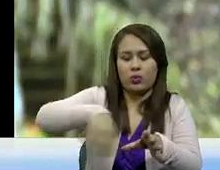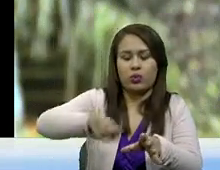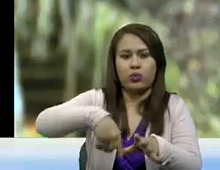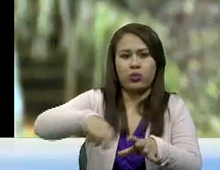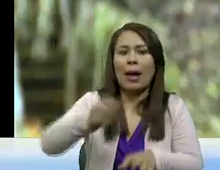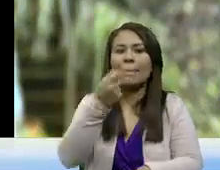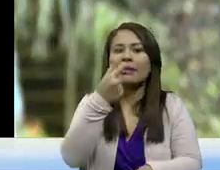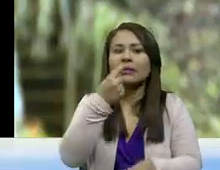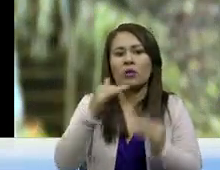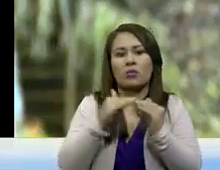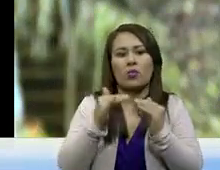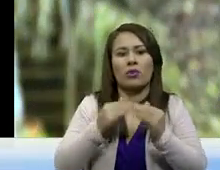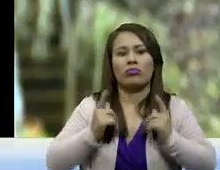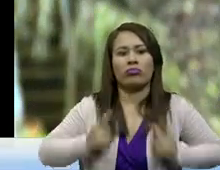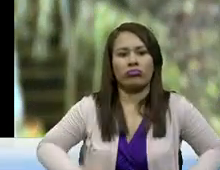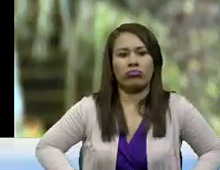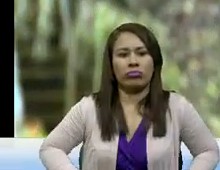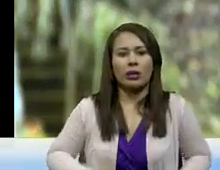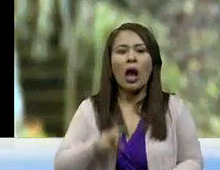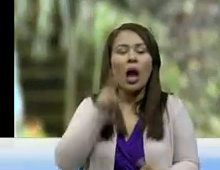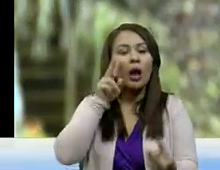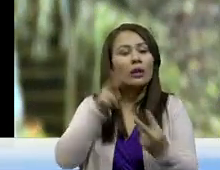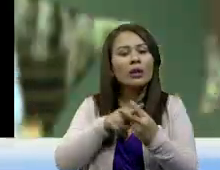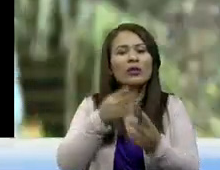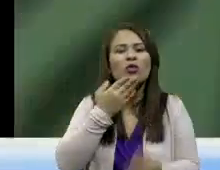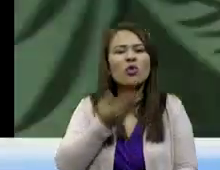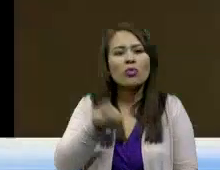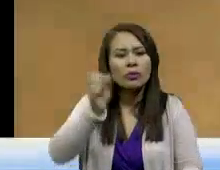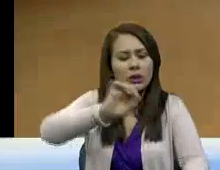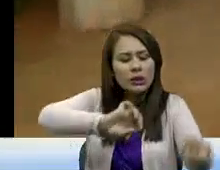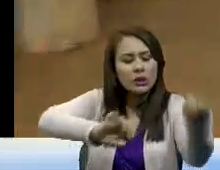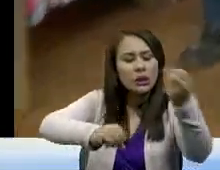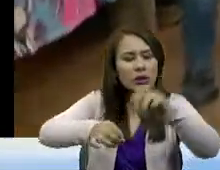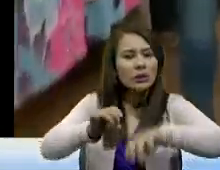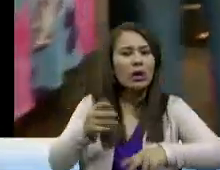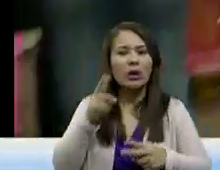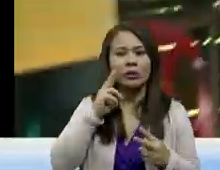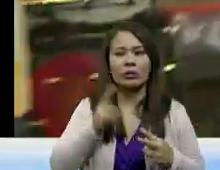que tomaban, ellos conocían lo que la ciencia hoy conoce.